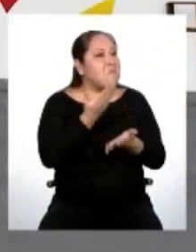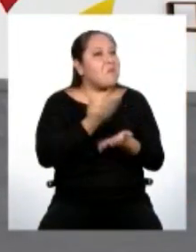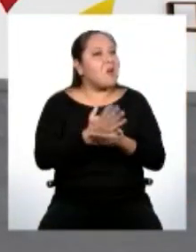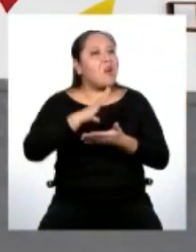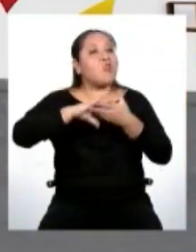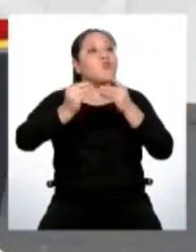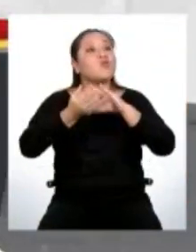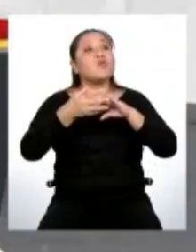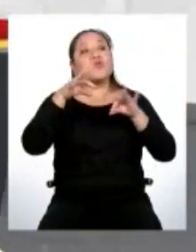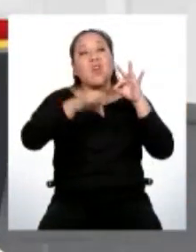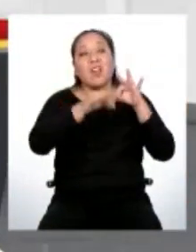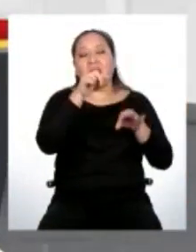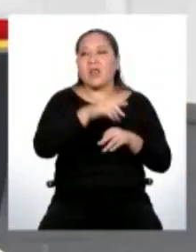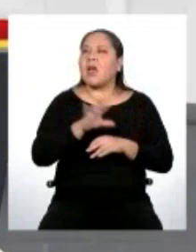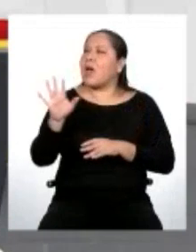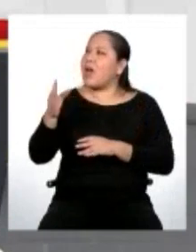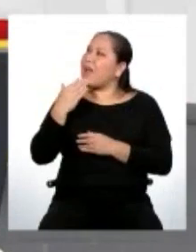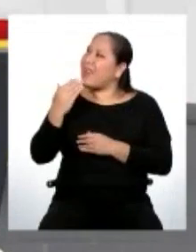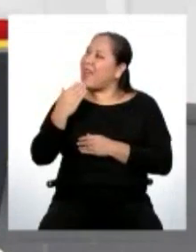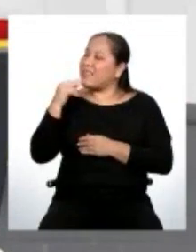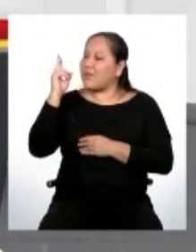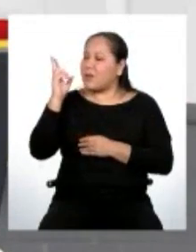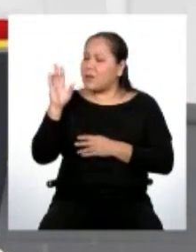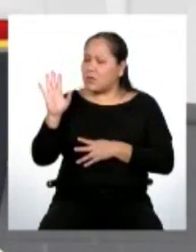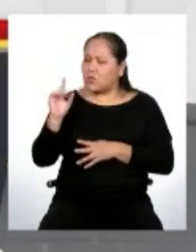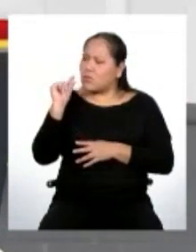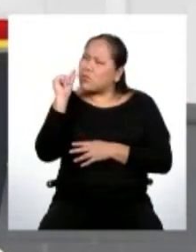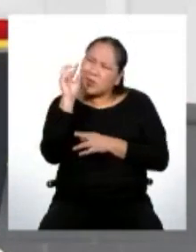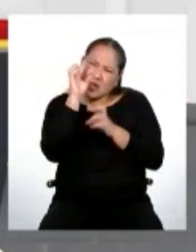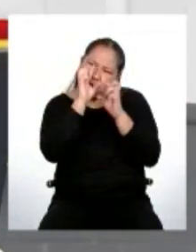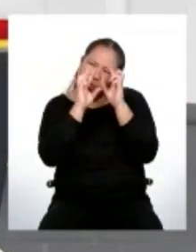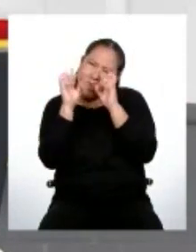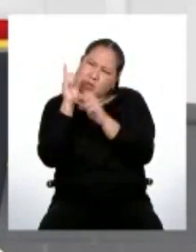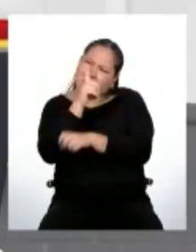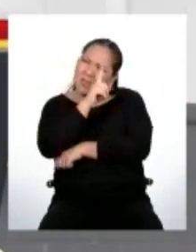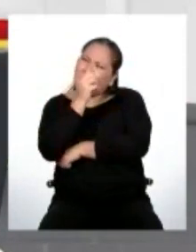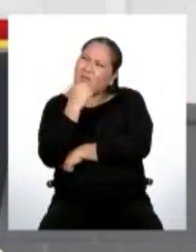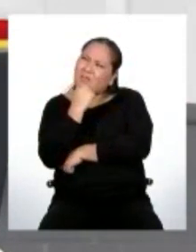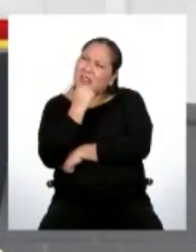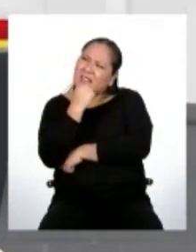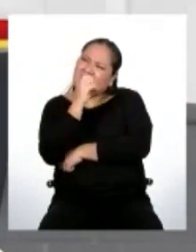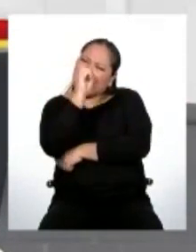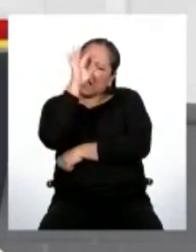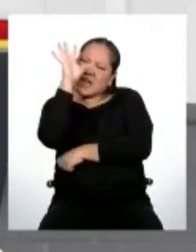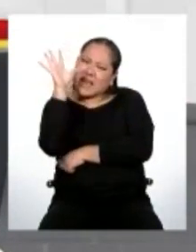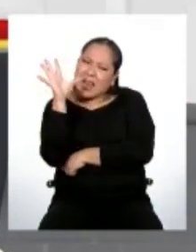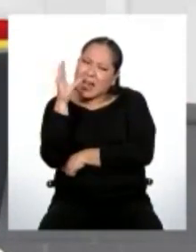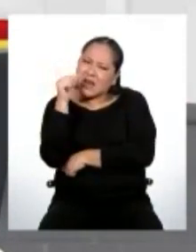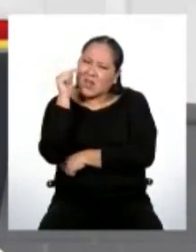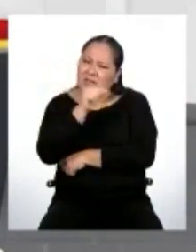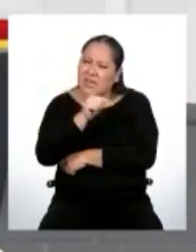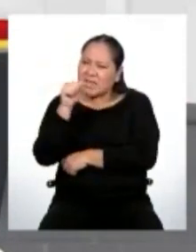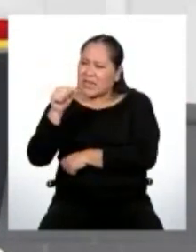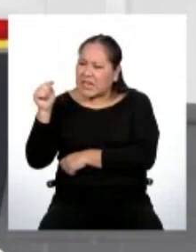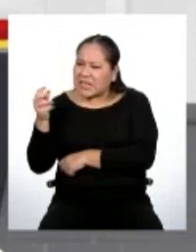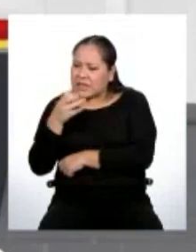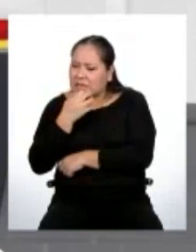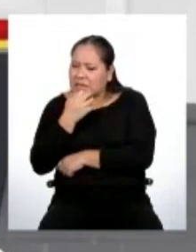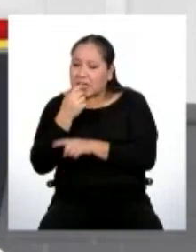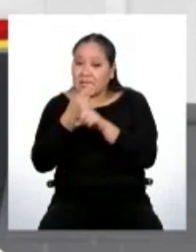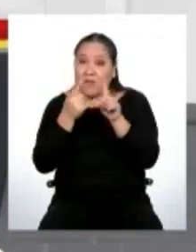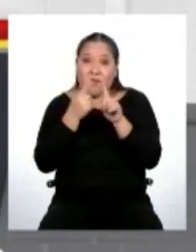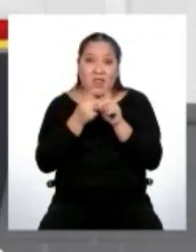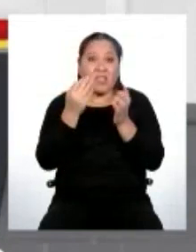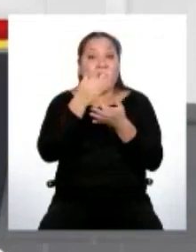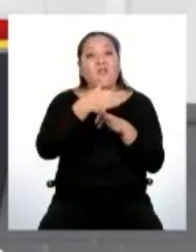profesora, pero hay unas cuantas dudas, hay cositas que todavía no tengo claro en la categorización de distintos